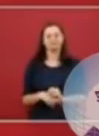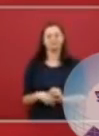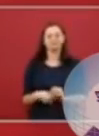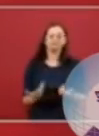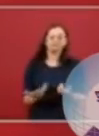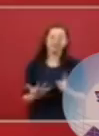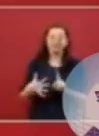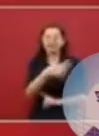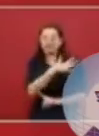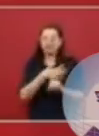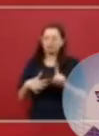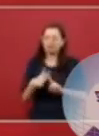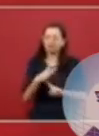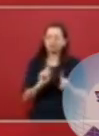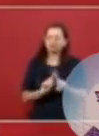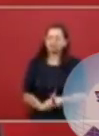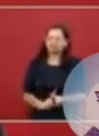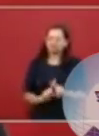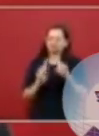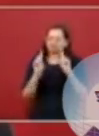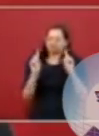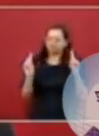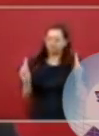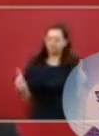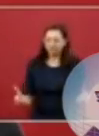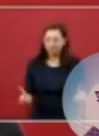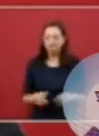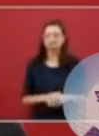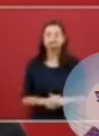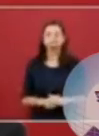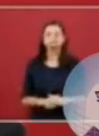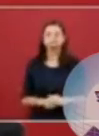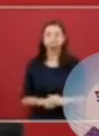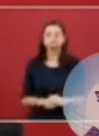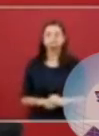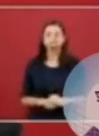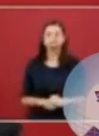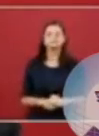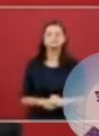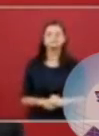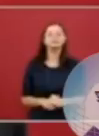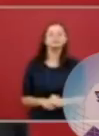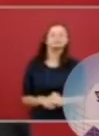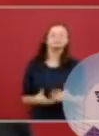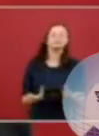circunstancias distintas, pero se necesita